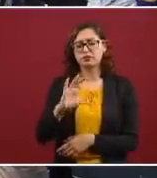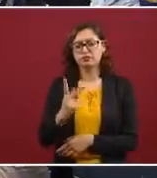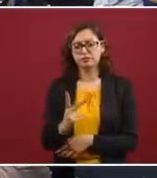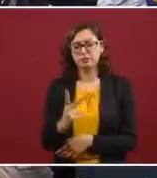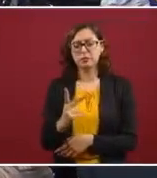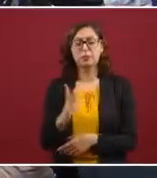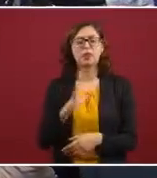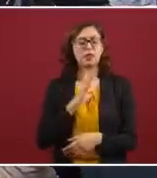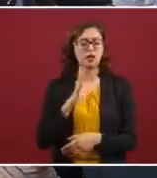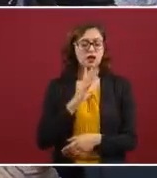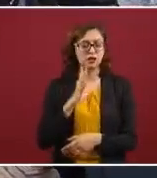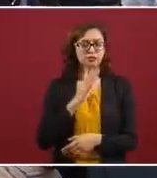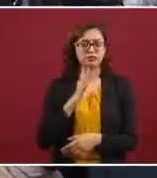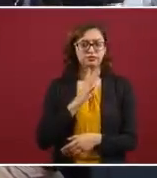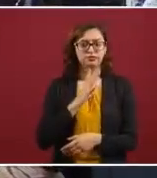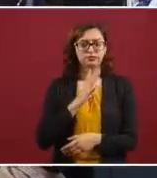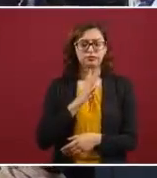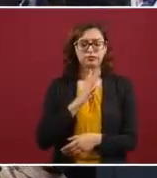ya habían